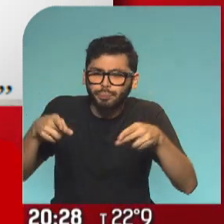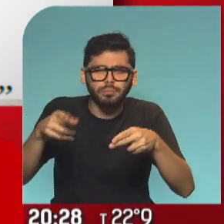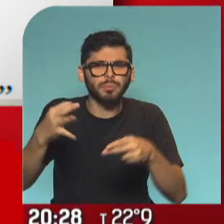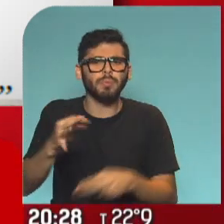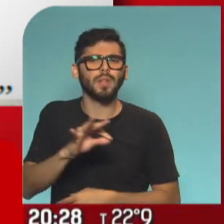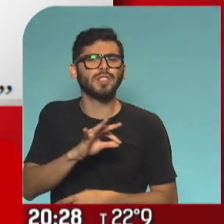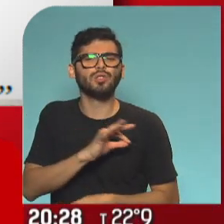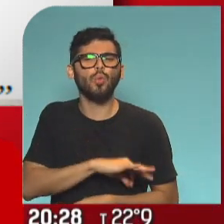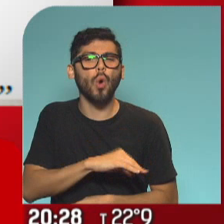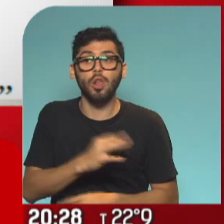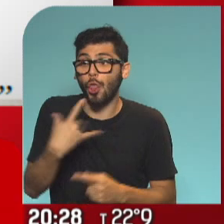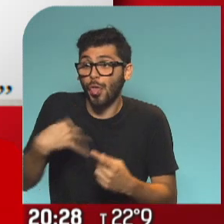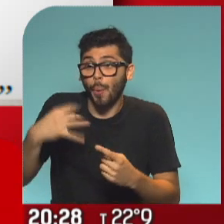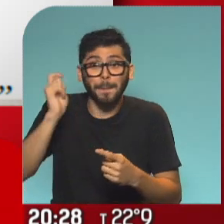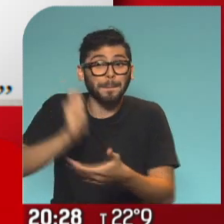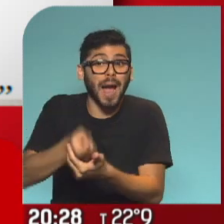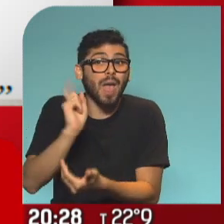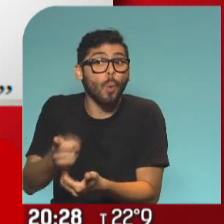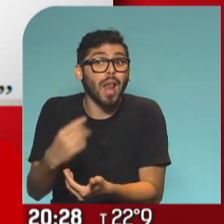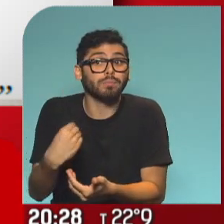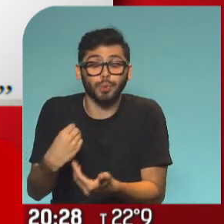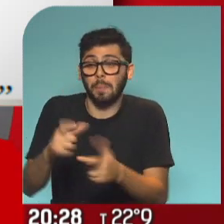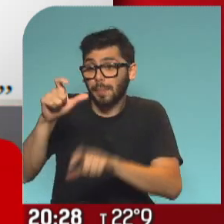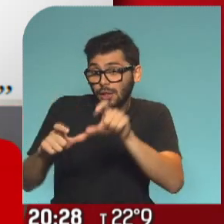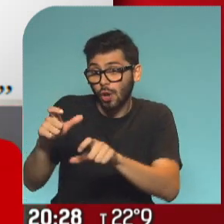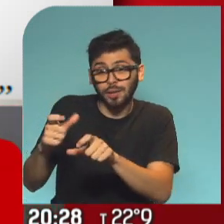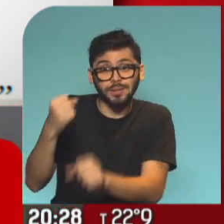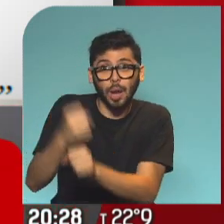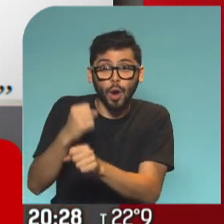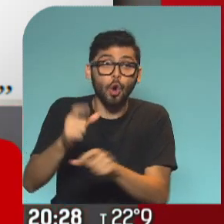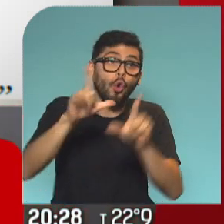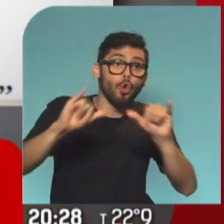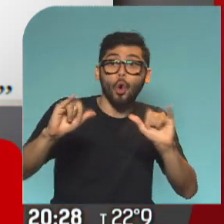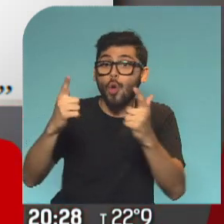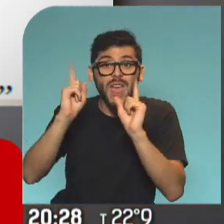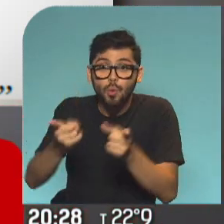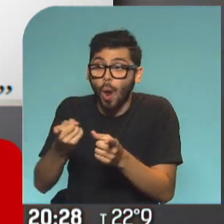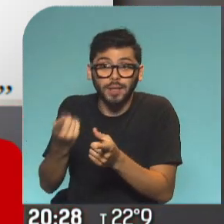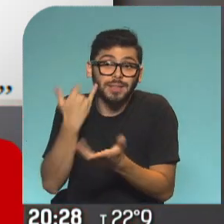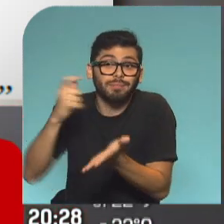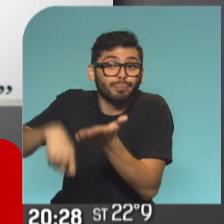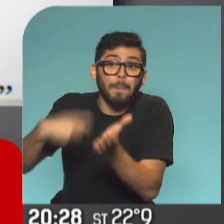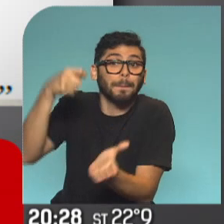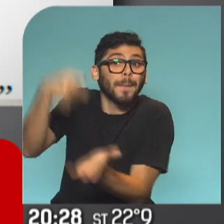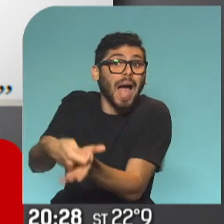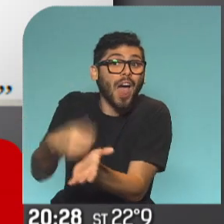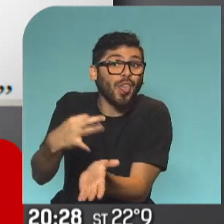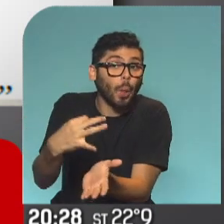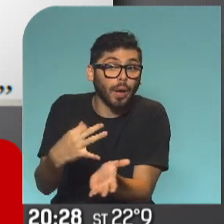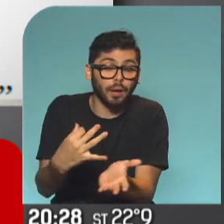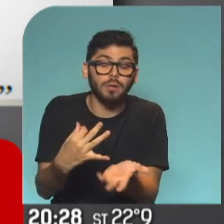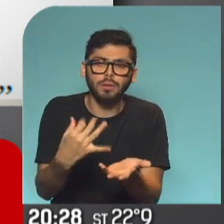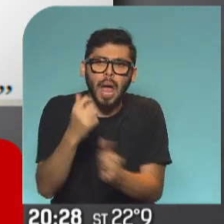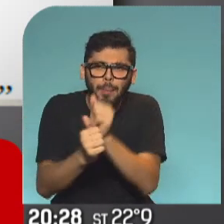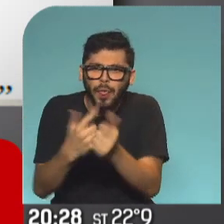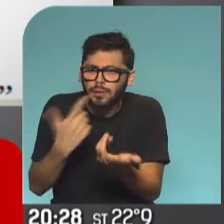que enfrentarlo porque los empleados con luz o sin los stands era cableado sean contratados tenían que pagarlo expresar le dice